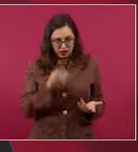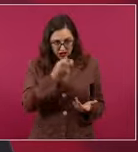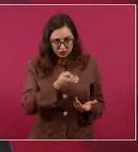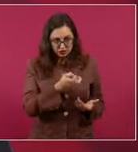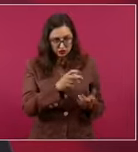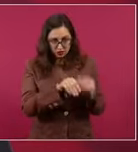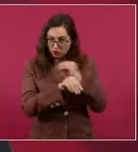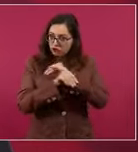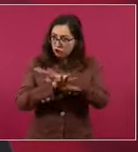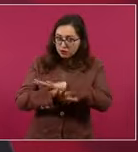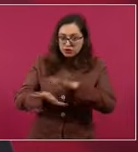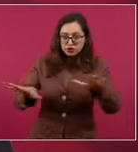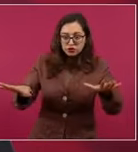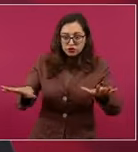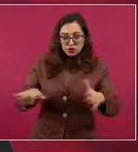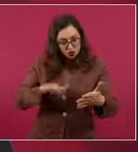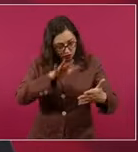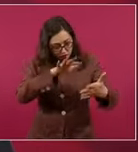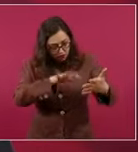trata.